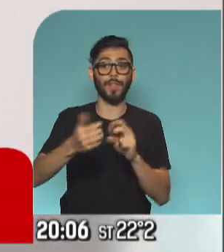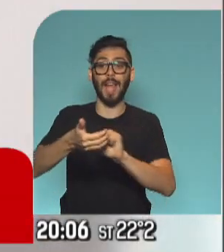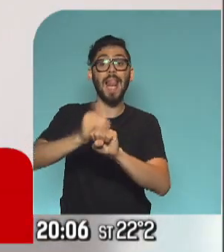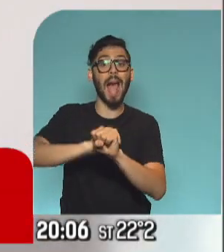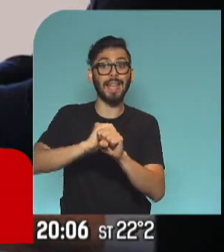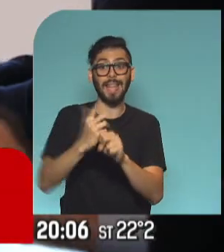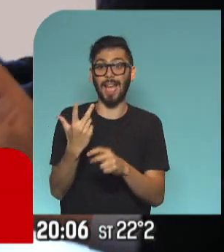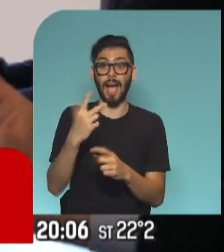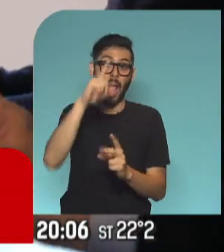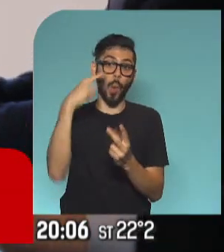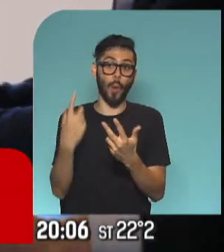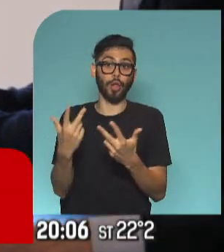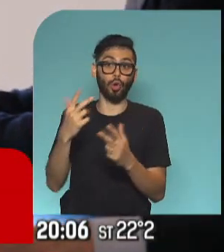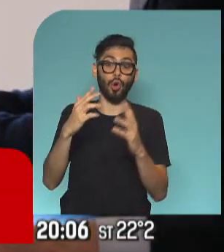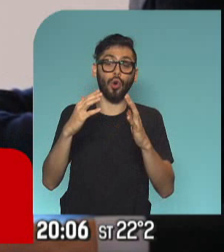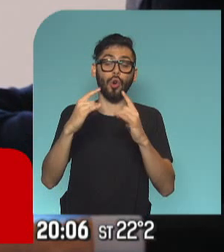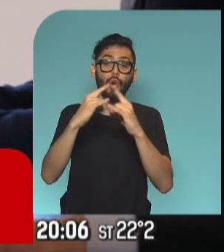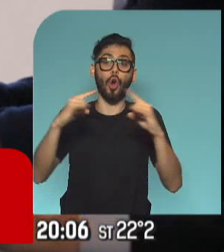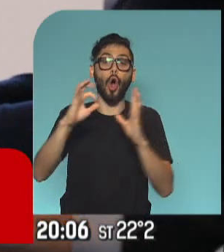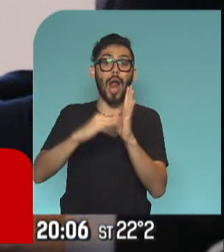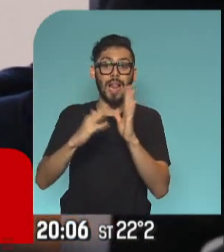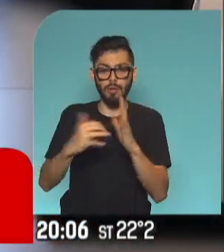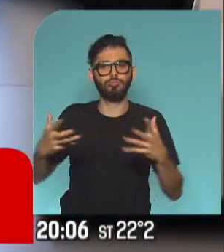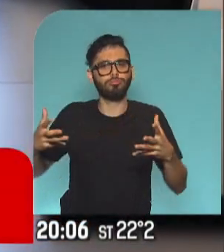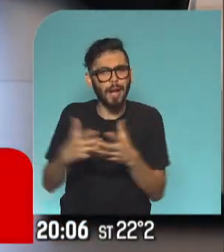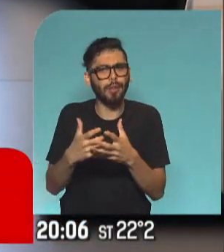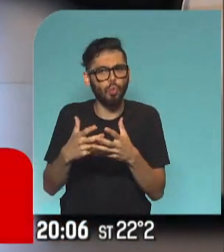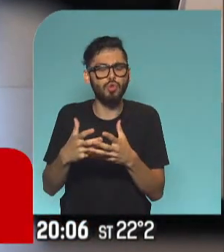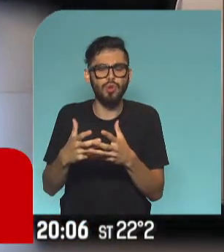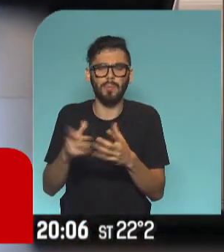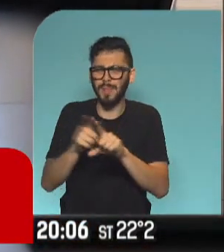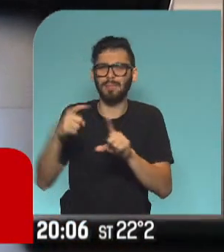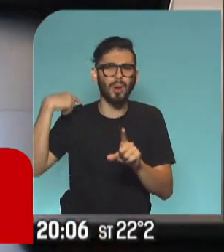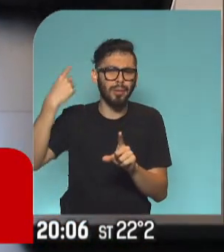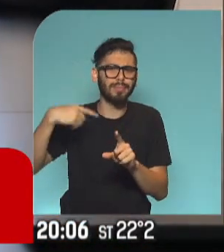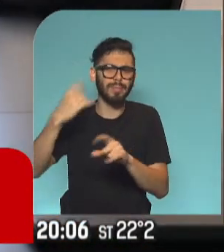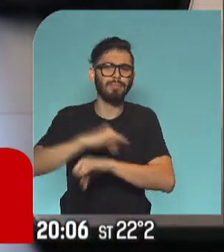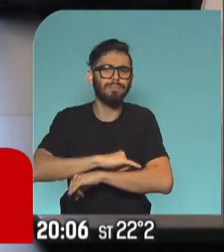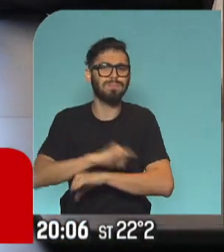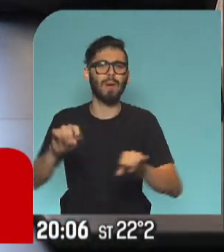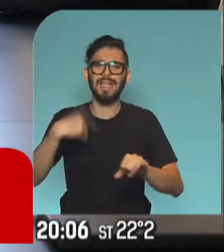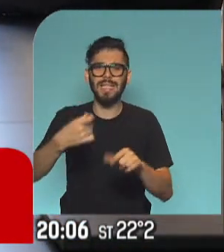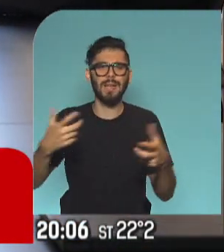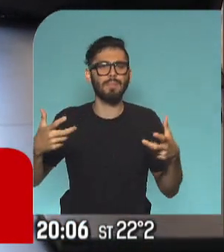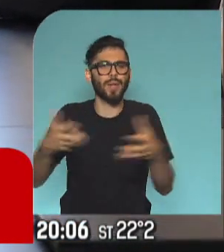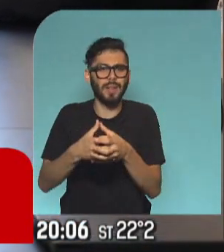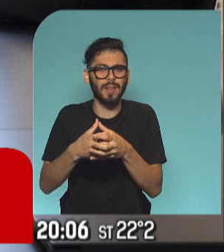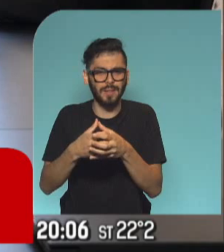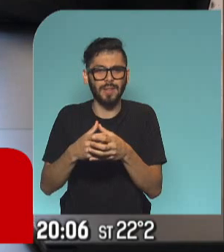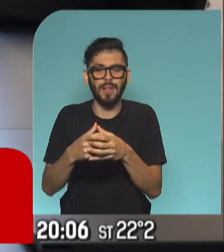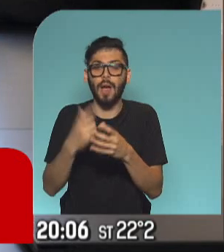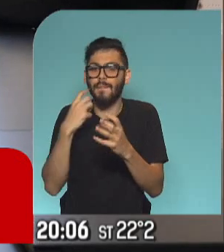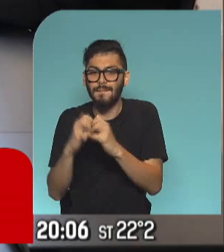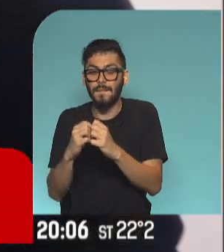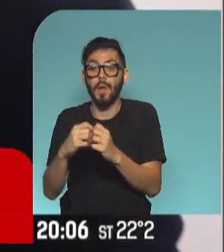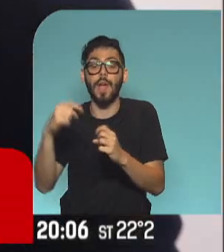este tridente del que venimos hablando en cada uno de los mensajes para contar cómo sigue el aislamiento y